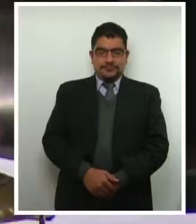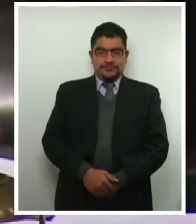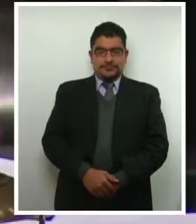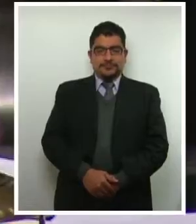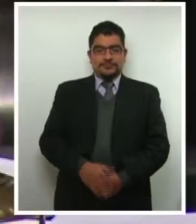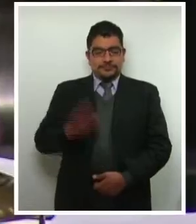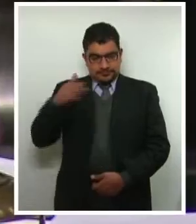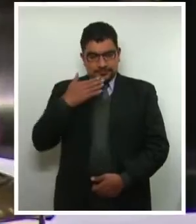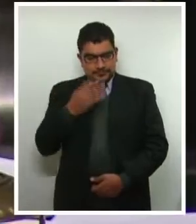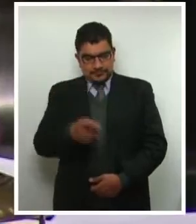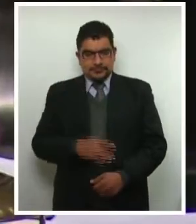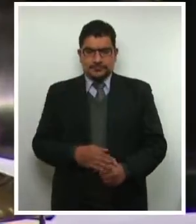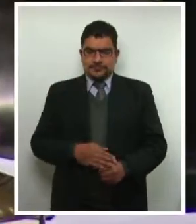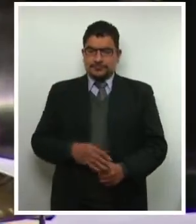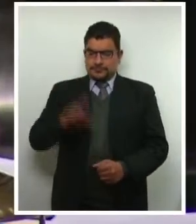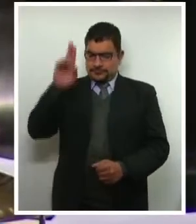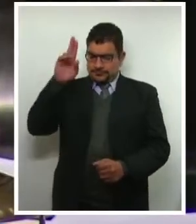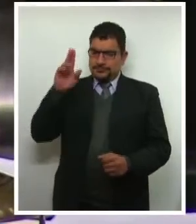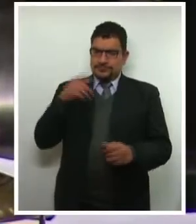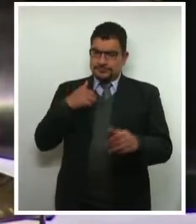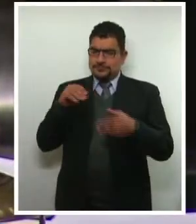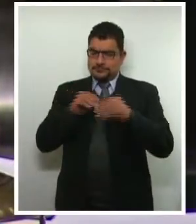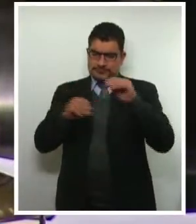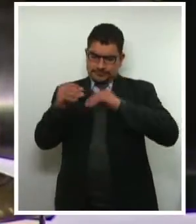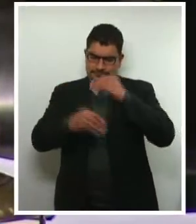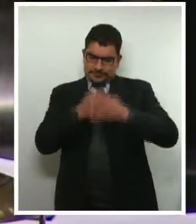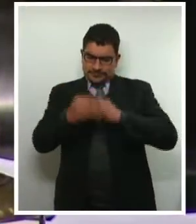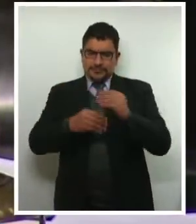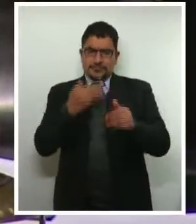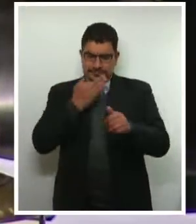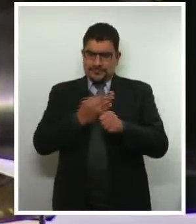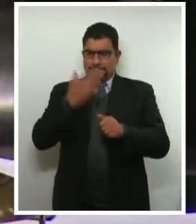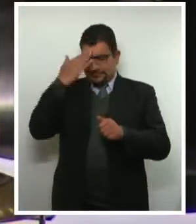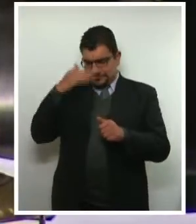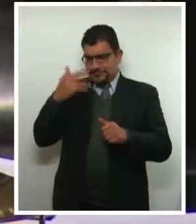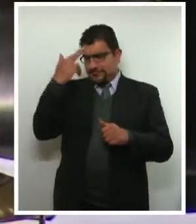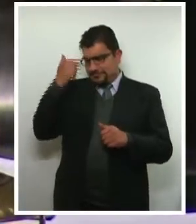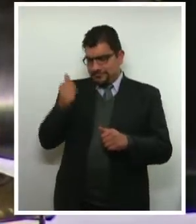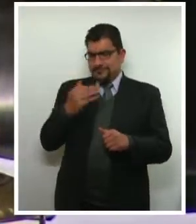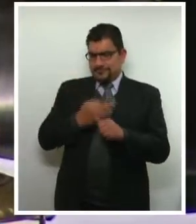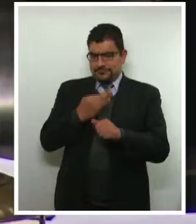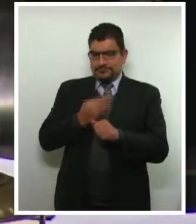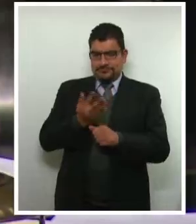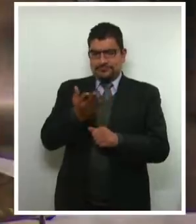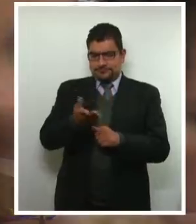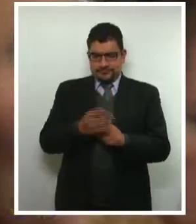A ver. Una moción de procedimiento. Tiene razón